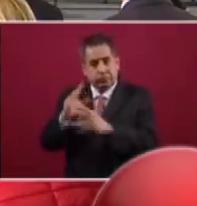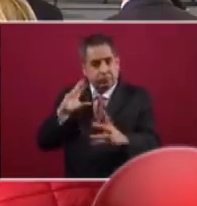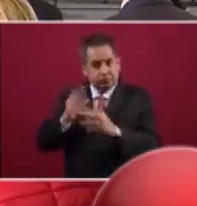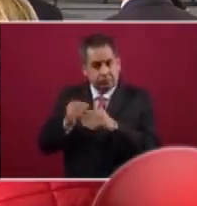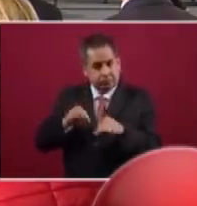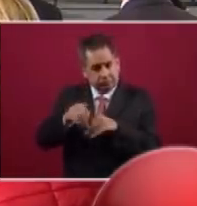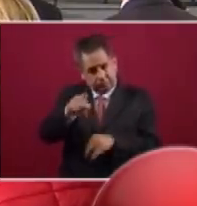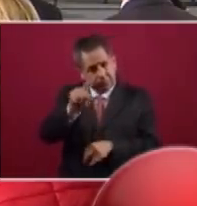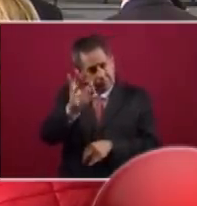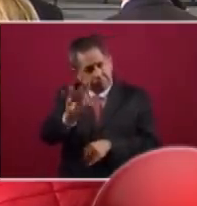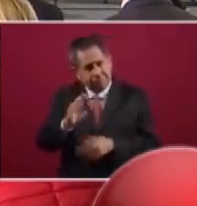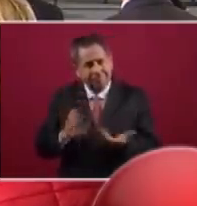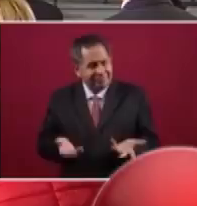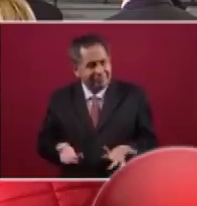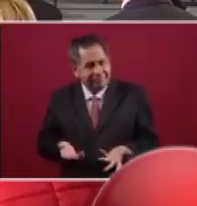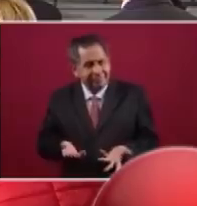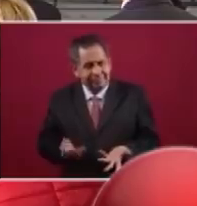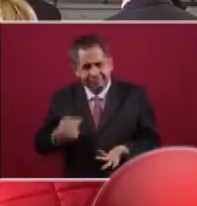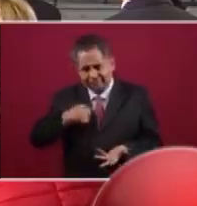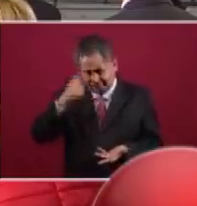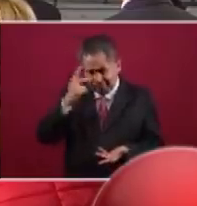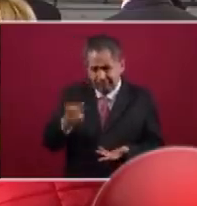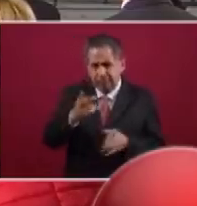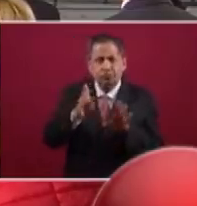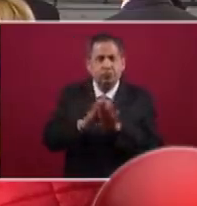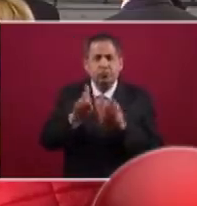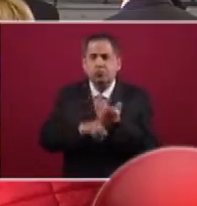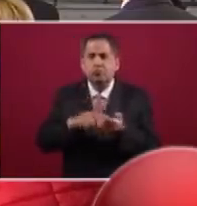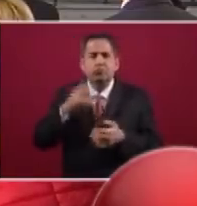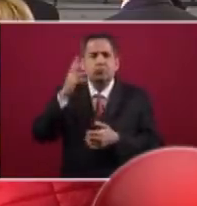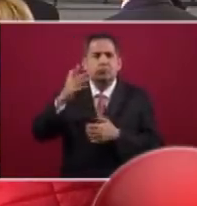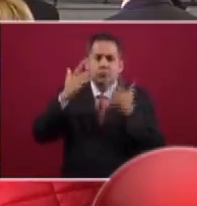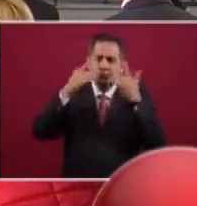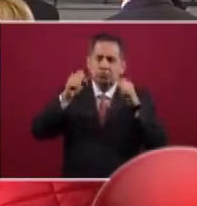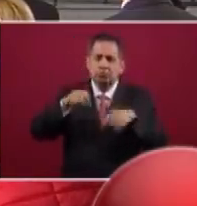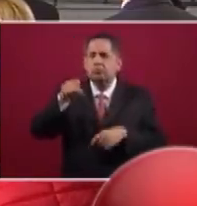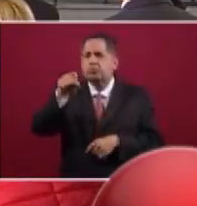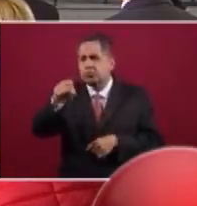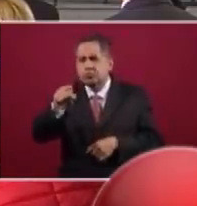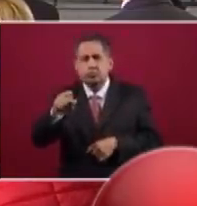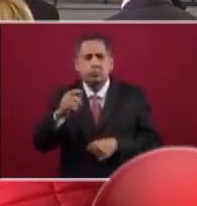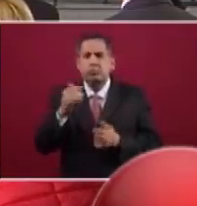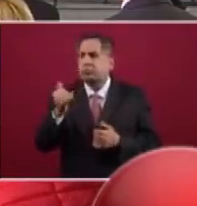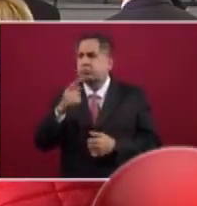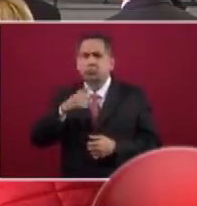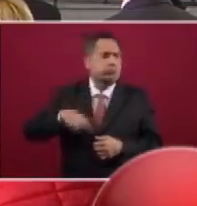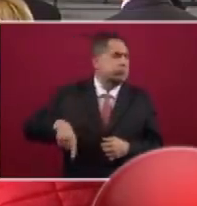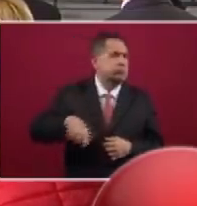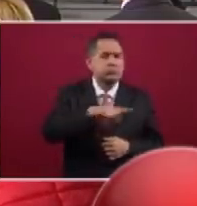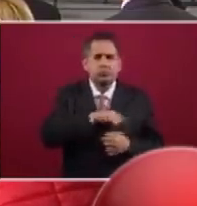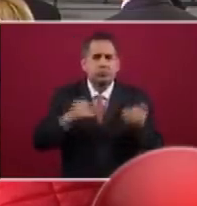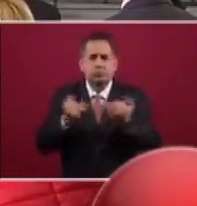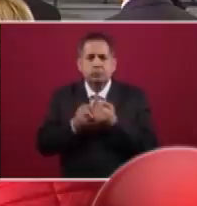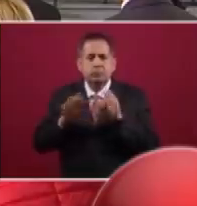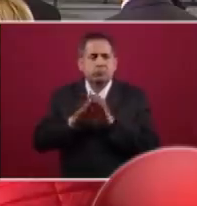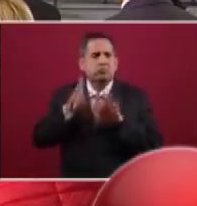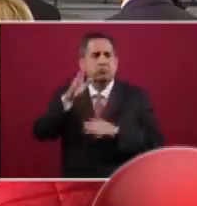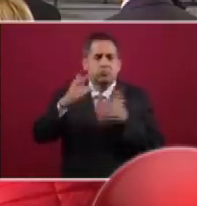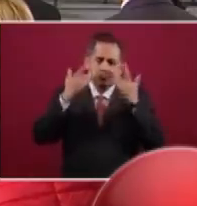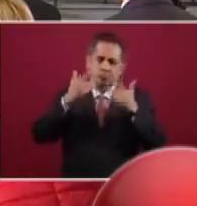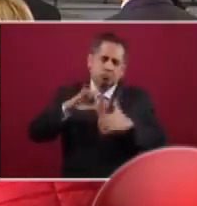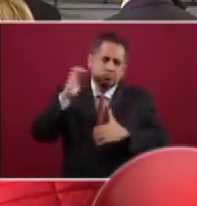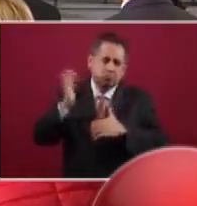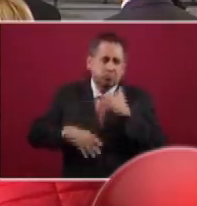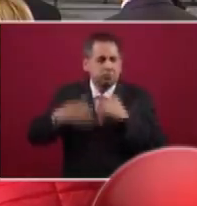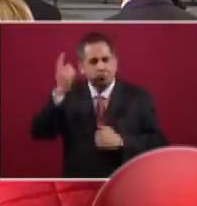Entonces mi pregunta es, no solamente cómo va a poder retirarse usted, sino cómo vamos a poder retirarnos toda esta